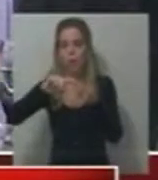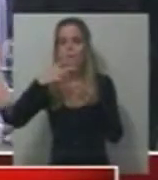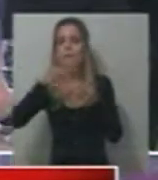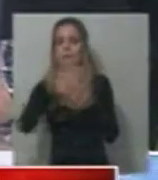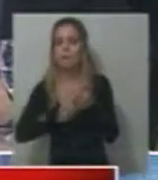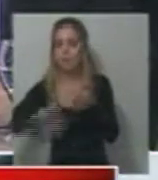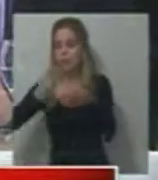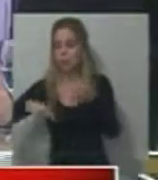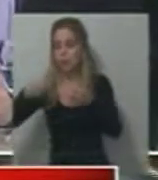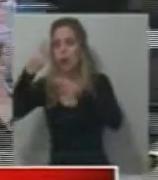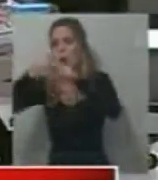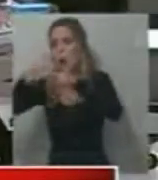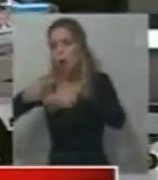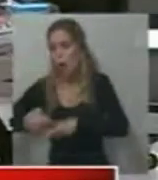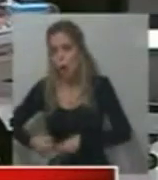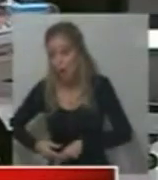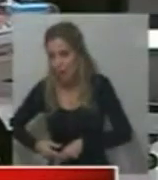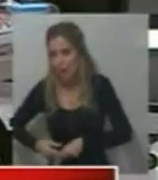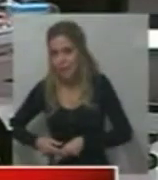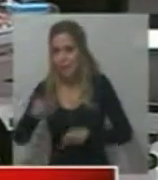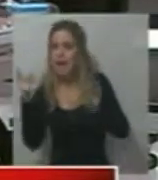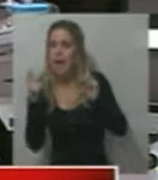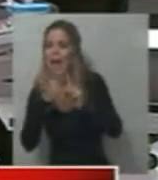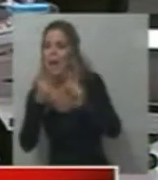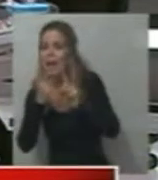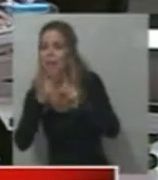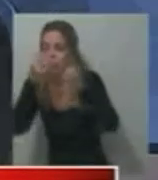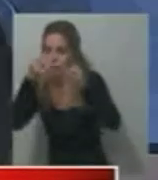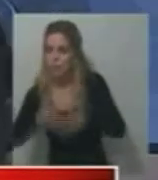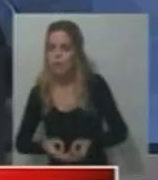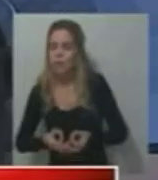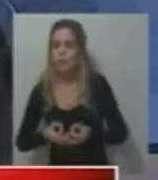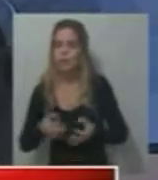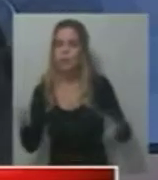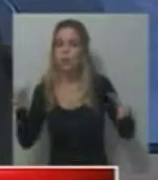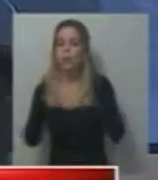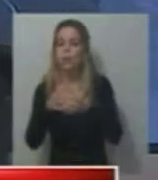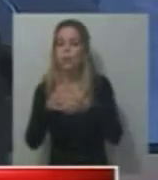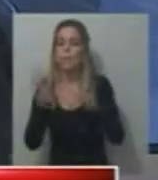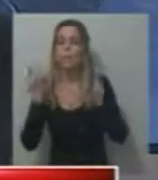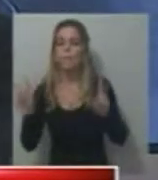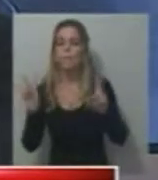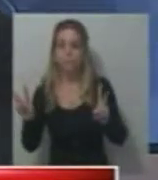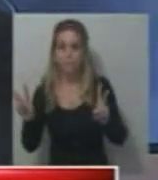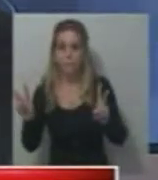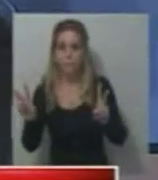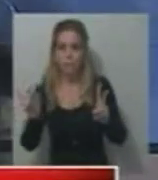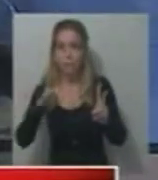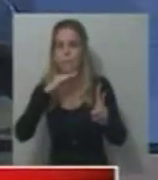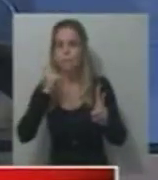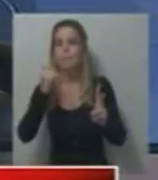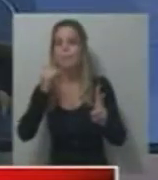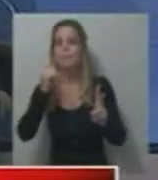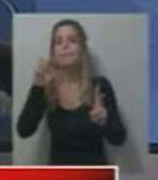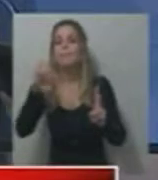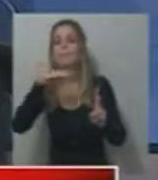dando nombres. Pero yo te dije hace 6 meses. Que tienen que ver más con el aparato del PJ. Y Lorenzino, que tampoco viene del palo, pero digo, te estoy